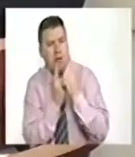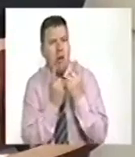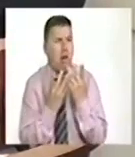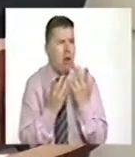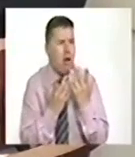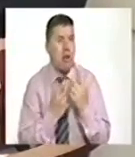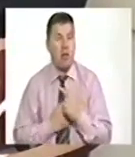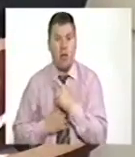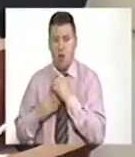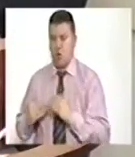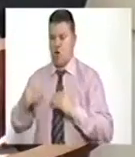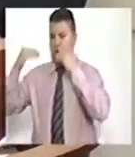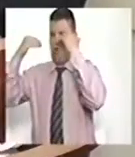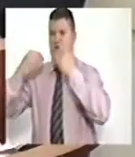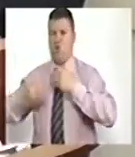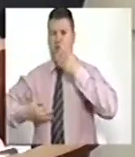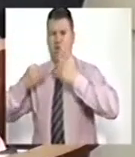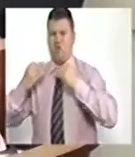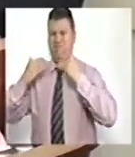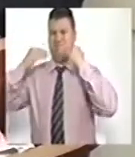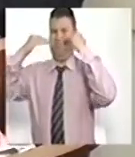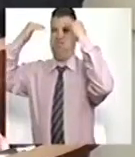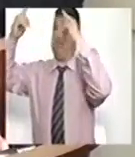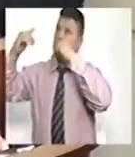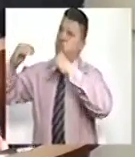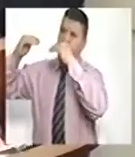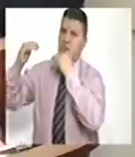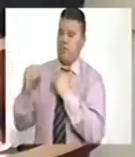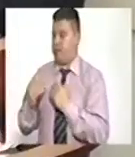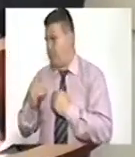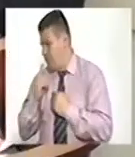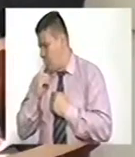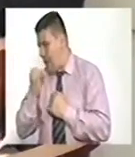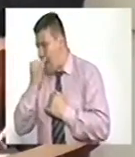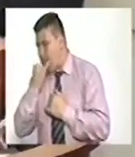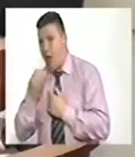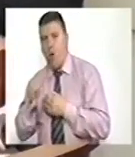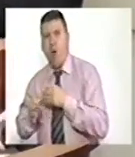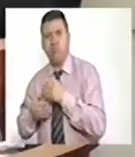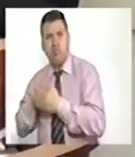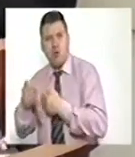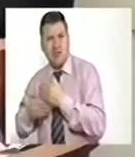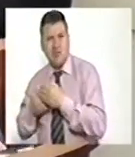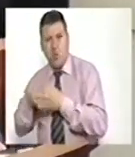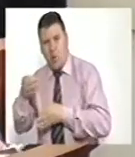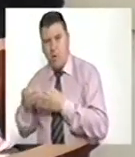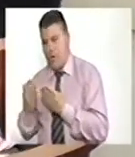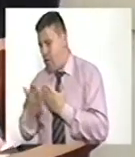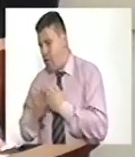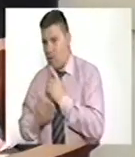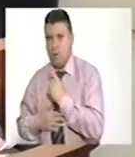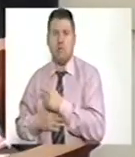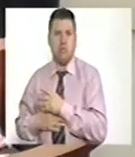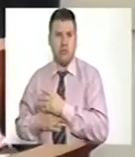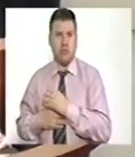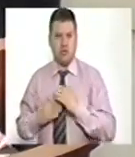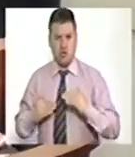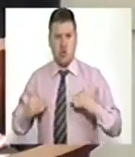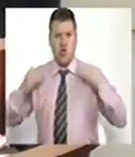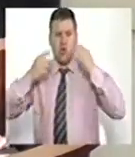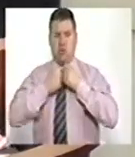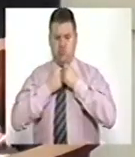actos criminales. Esto es que en dicha conversación se habla de